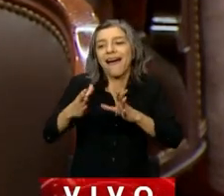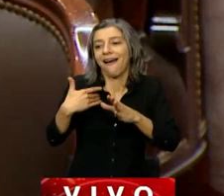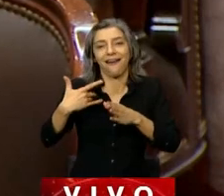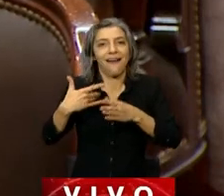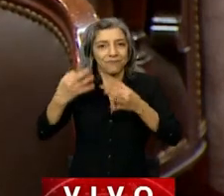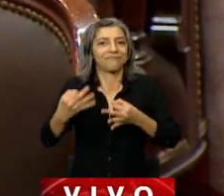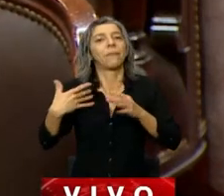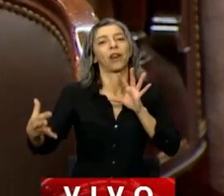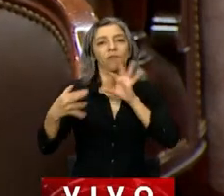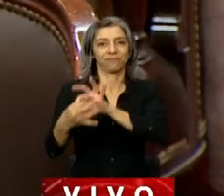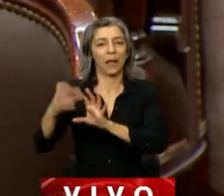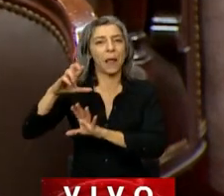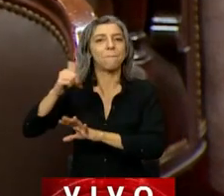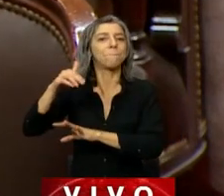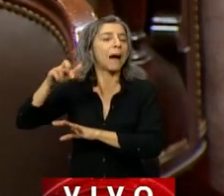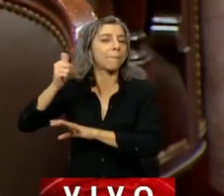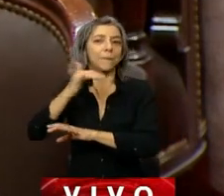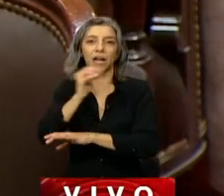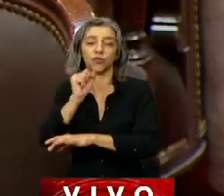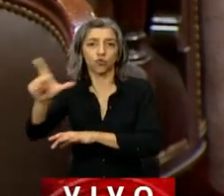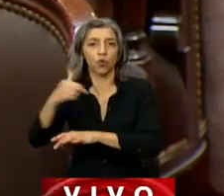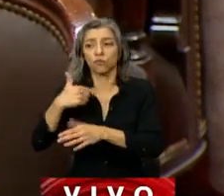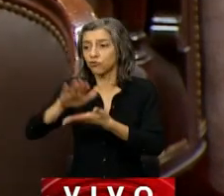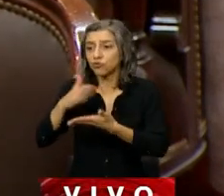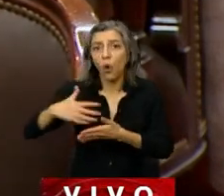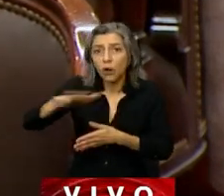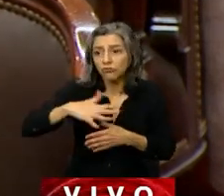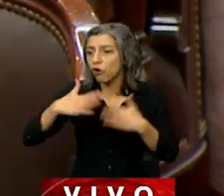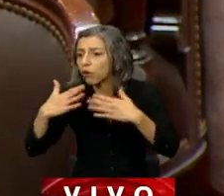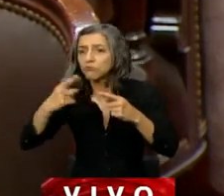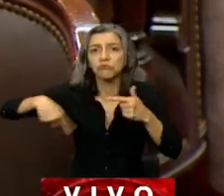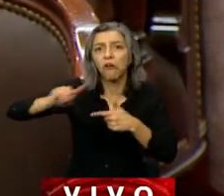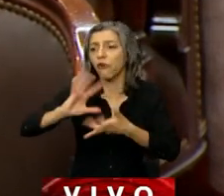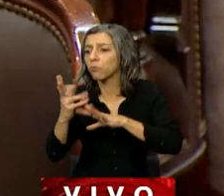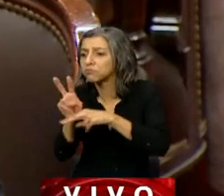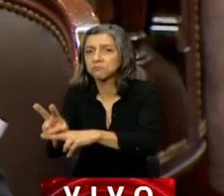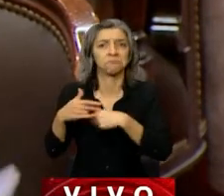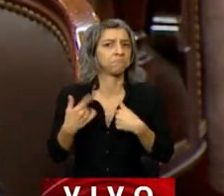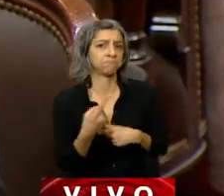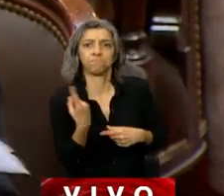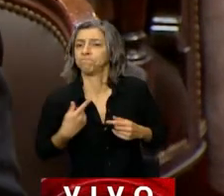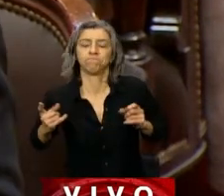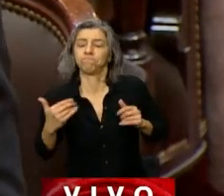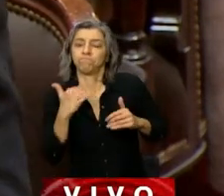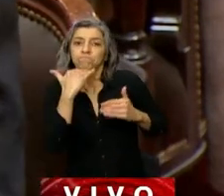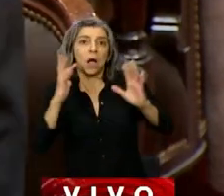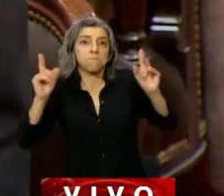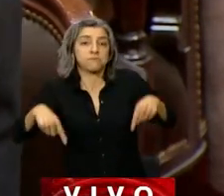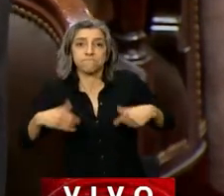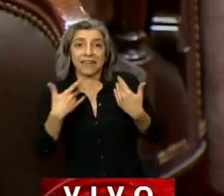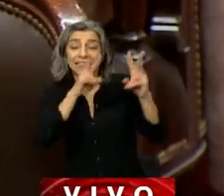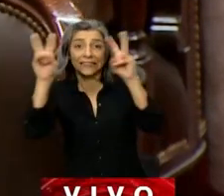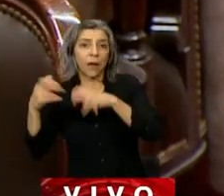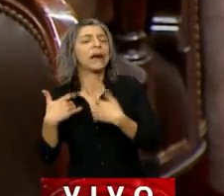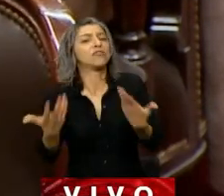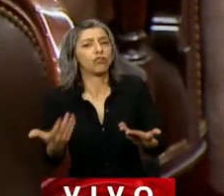Azul. Respecto de la zonificación, no tenemos notificación formal de la misma, por lo que no resulta posible que nos expidamos sobre ello. ¿Y cómo